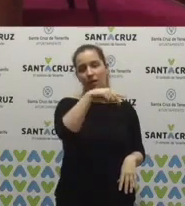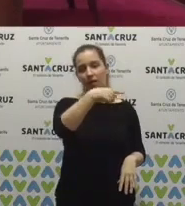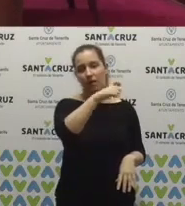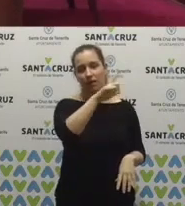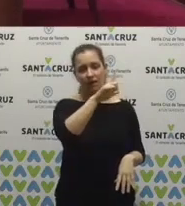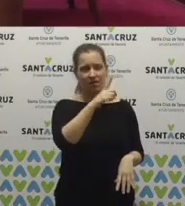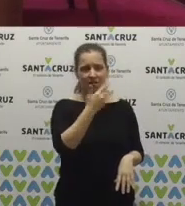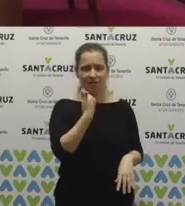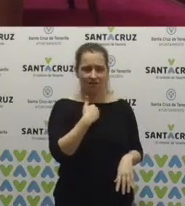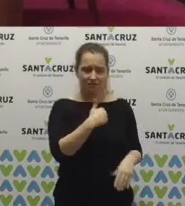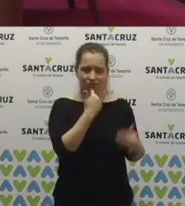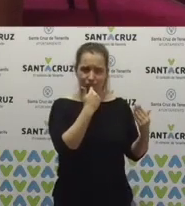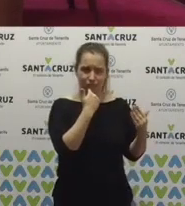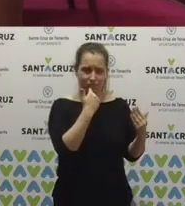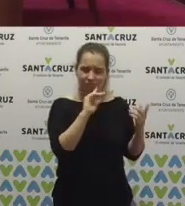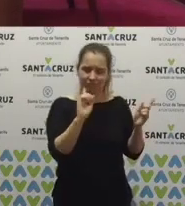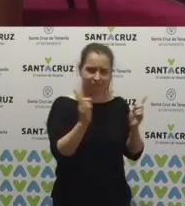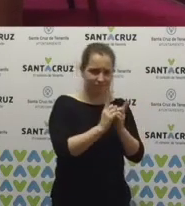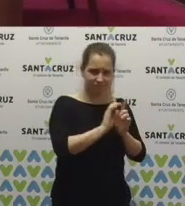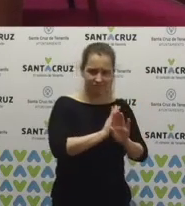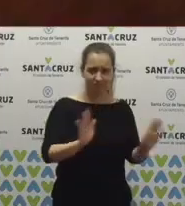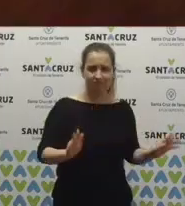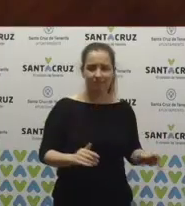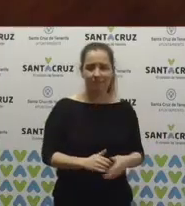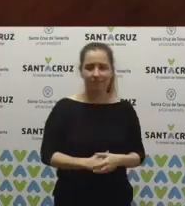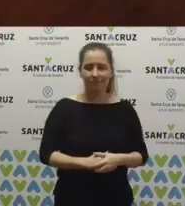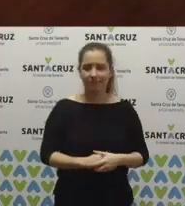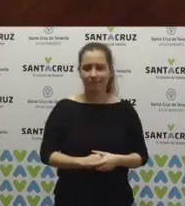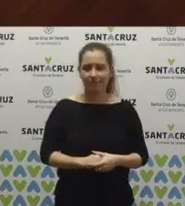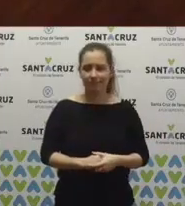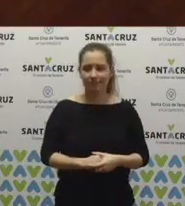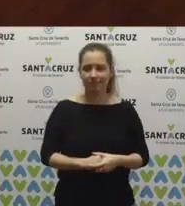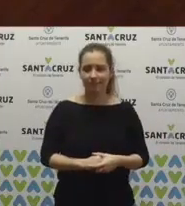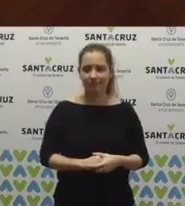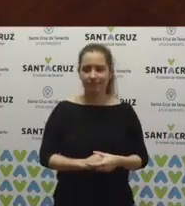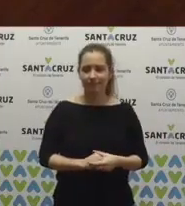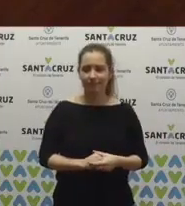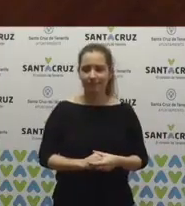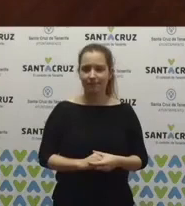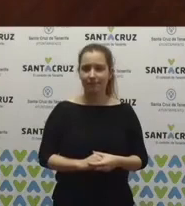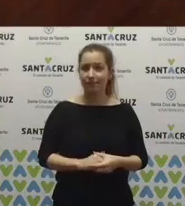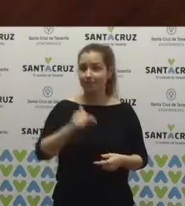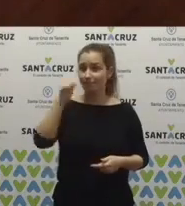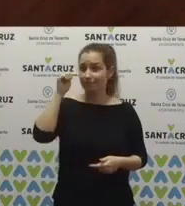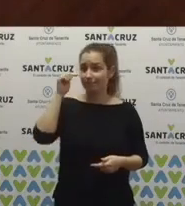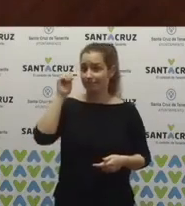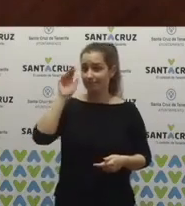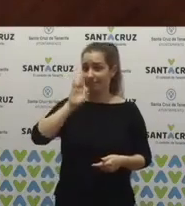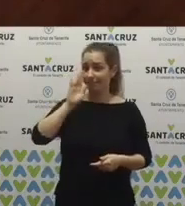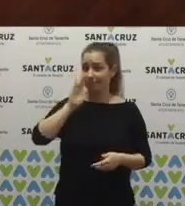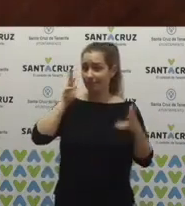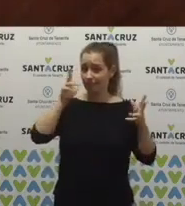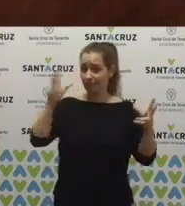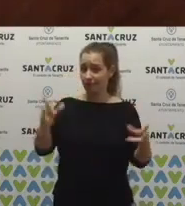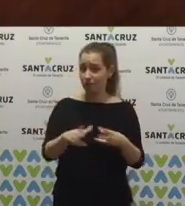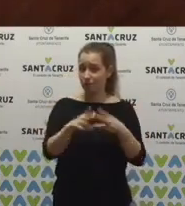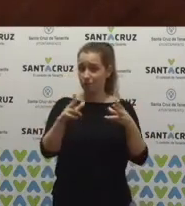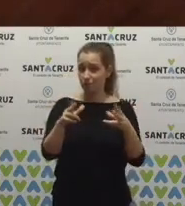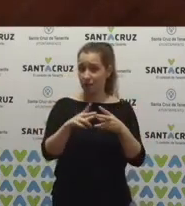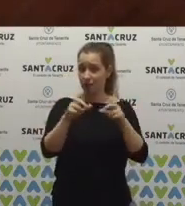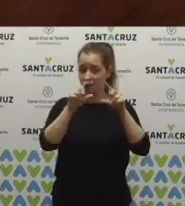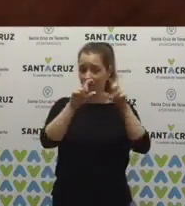rápidamente este es un órgano que se se creó hace 10 años